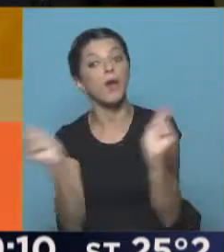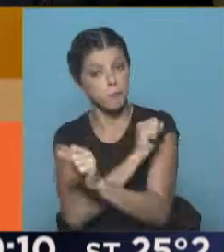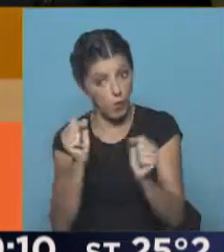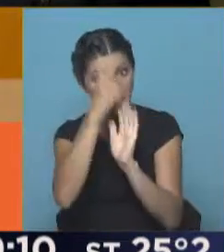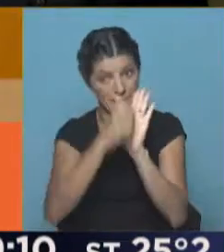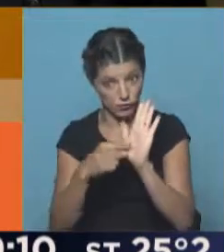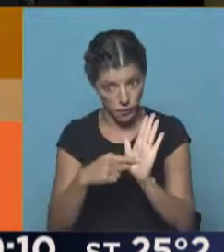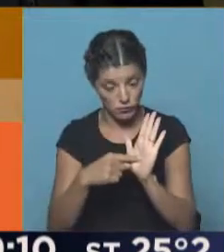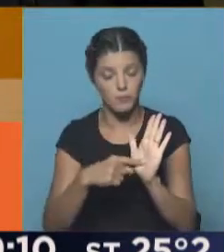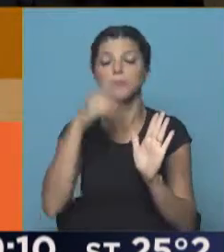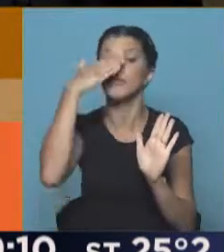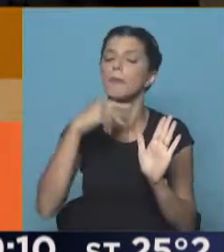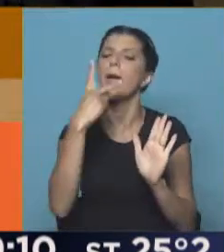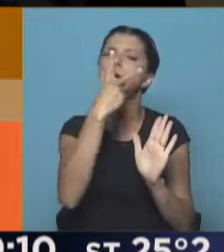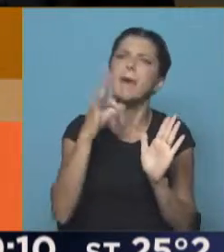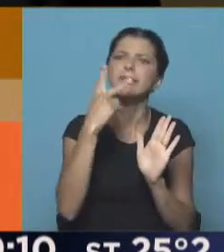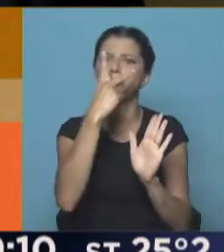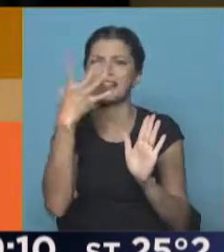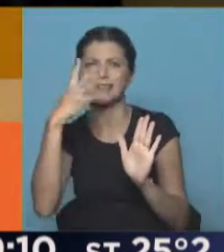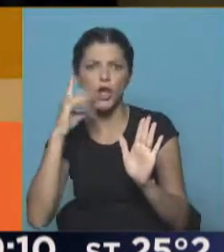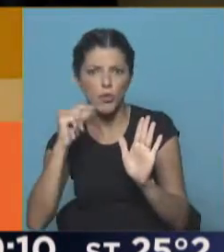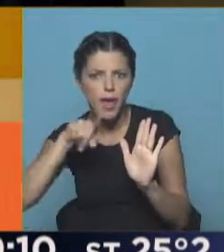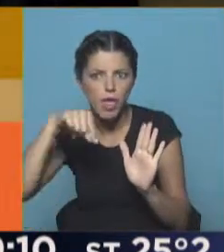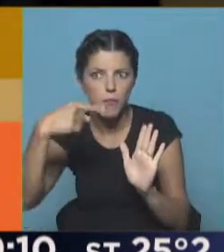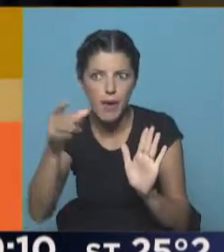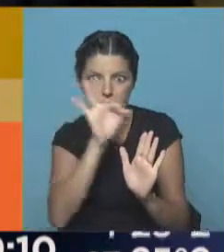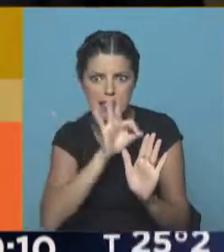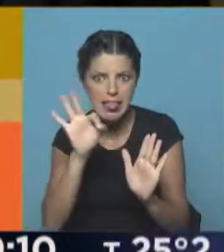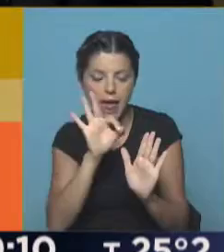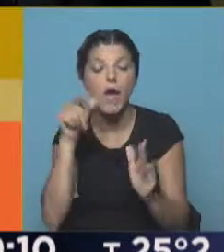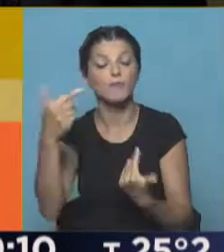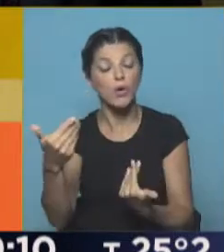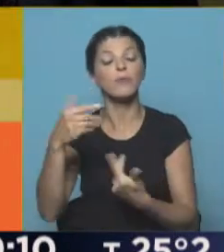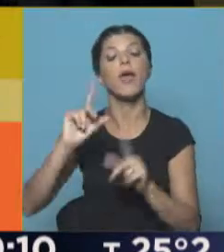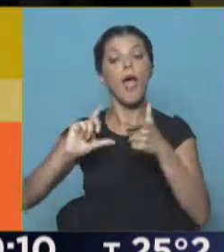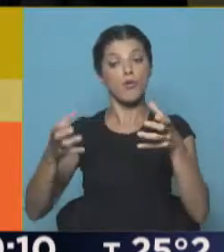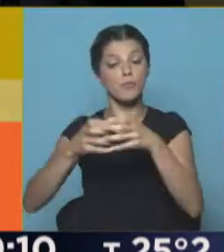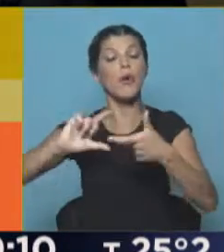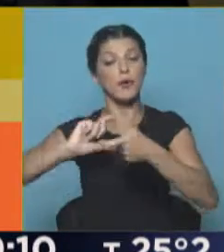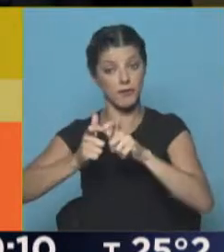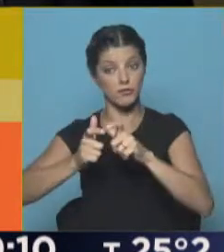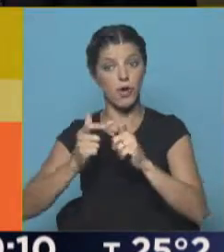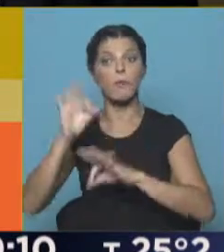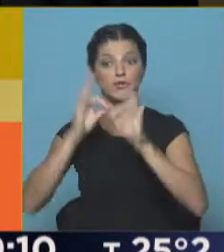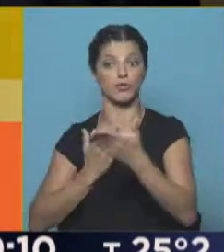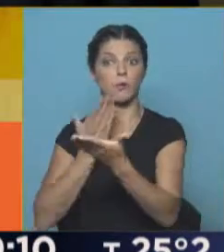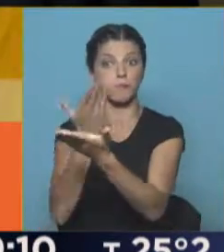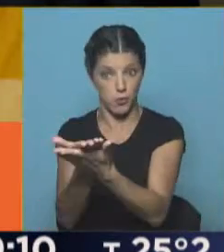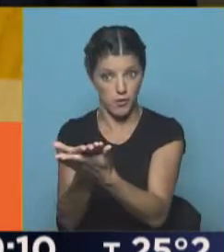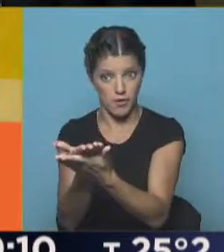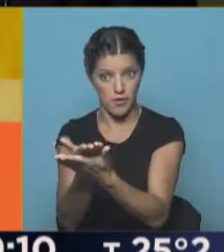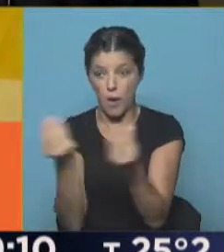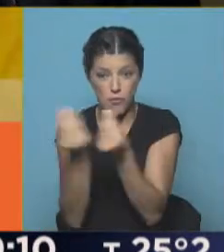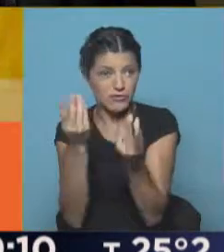20 días, 25, entonces el Frente Renovador ingresó un proyecto que era más o menos como una Ferrari porque estaba lleno de